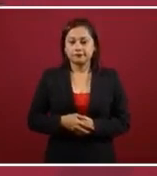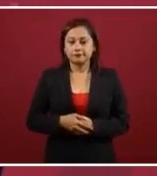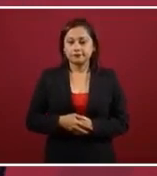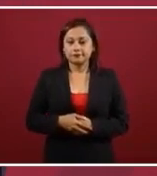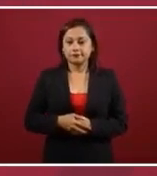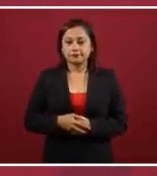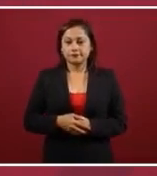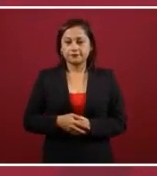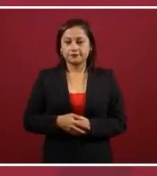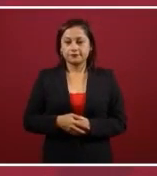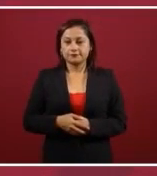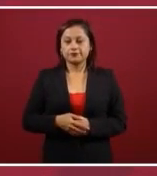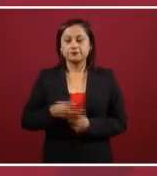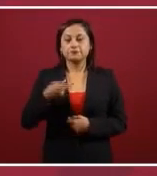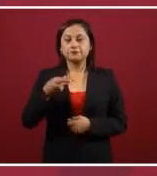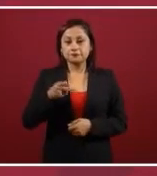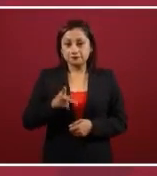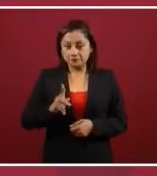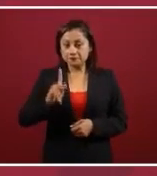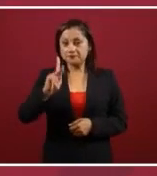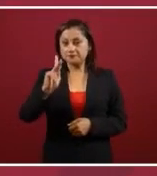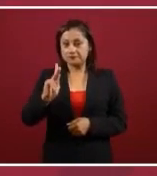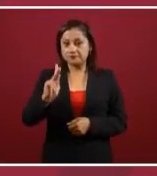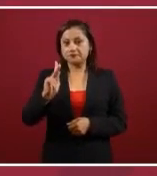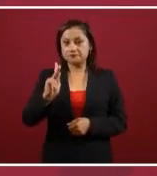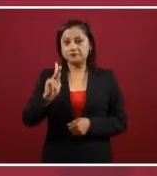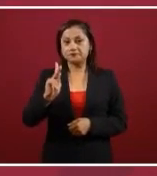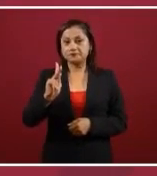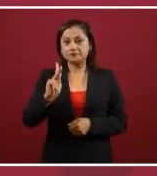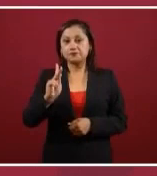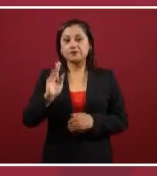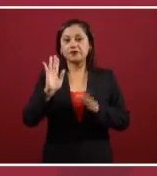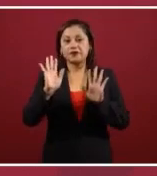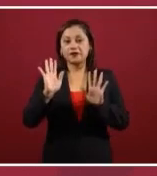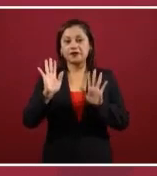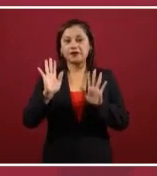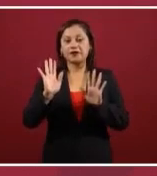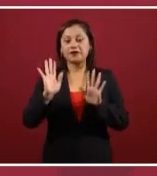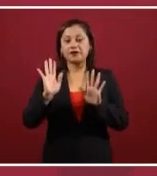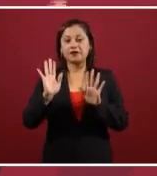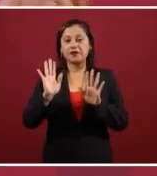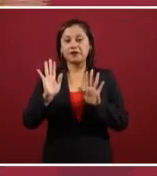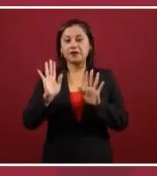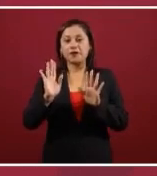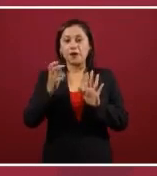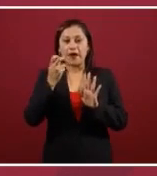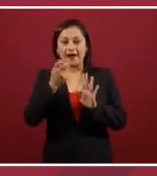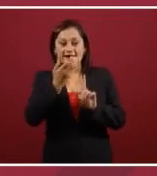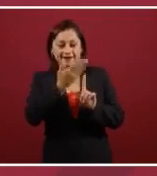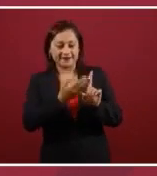era, como se dice en el argot de los medios de información, era nota.